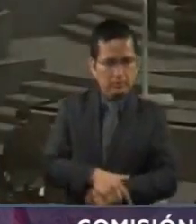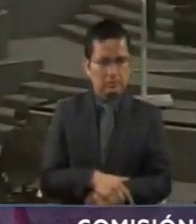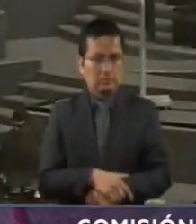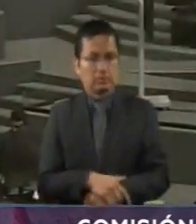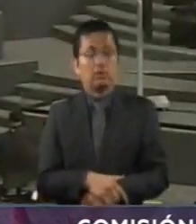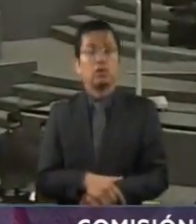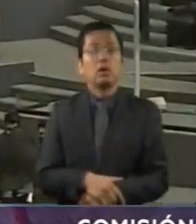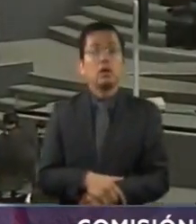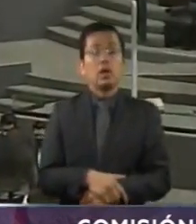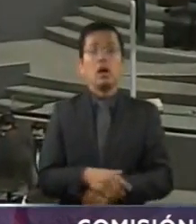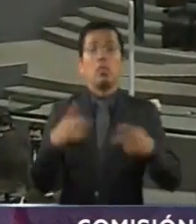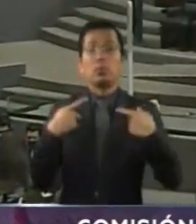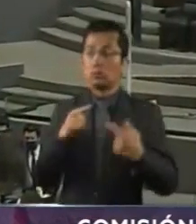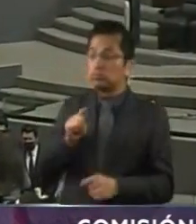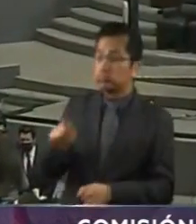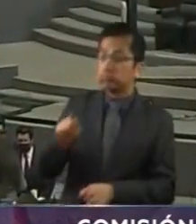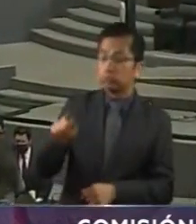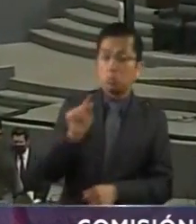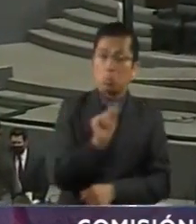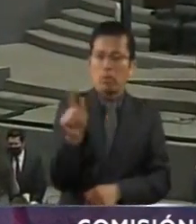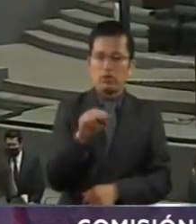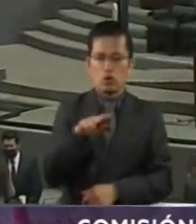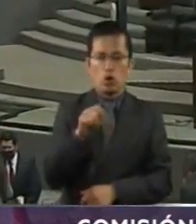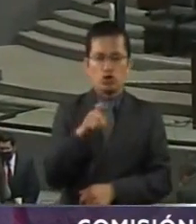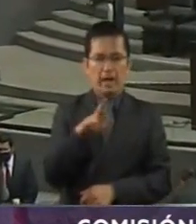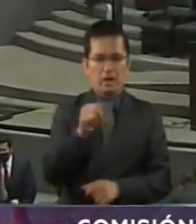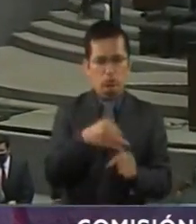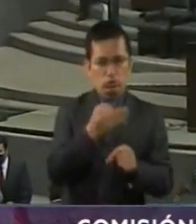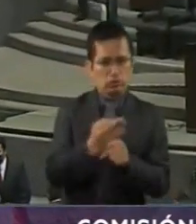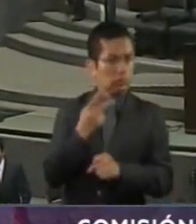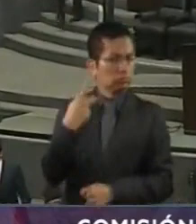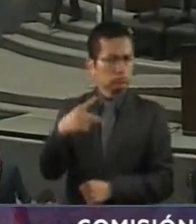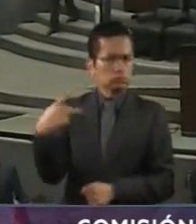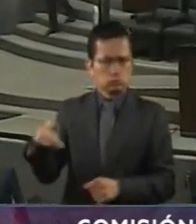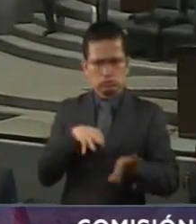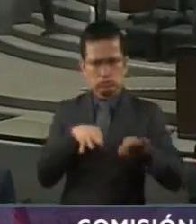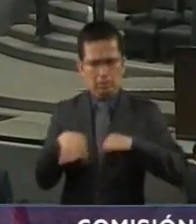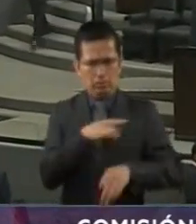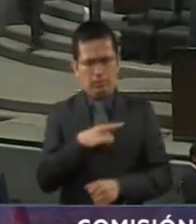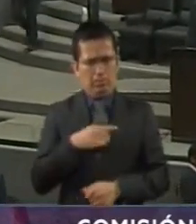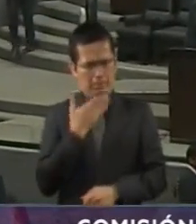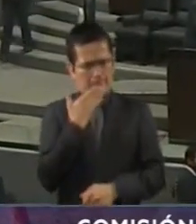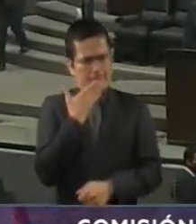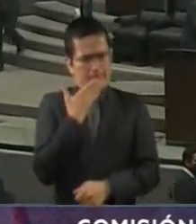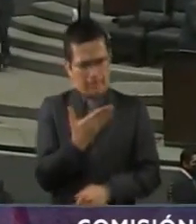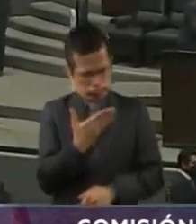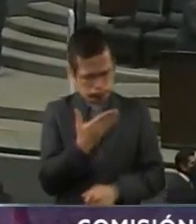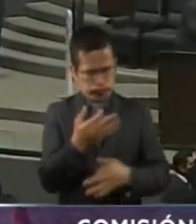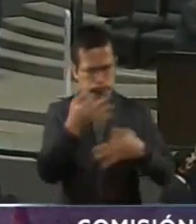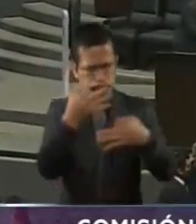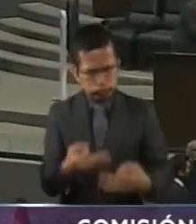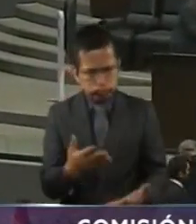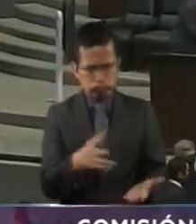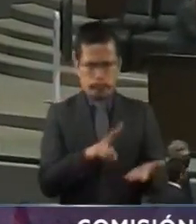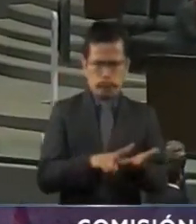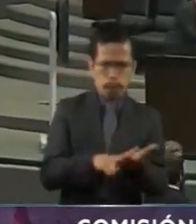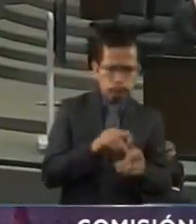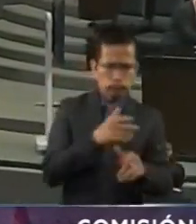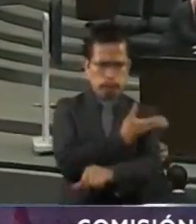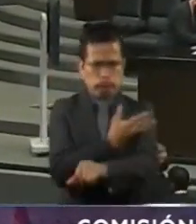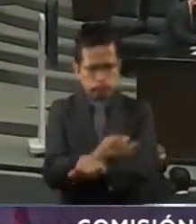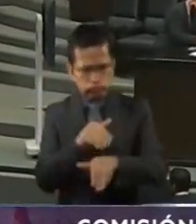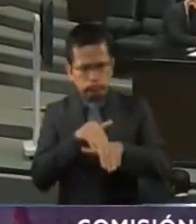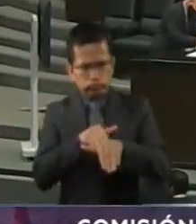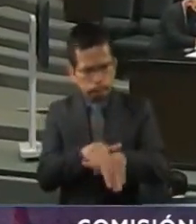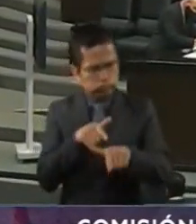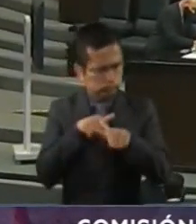valor, elementos fundamentales en la defensa de la legalidad y de la certidumbre jurídica. Por